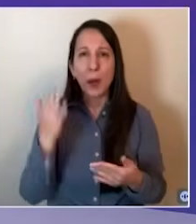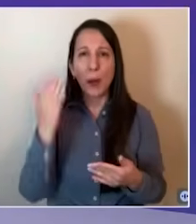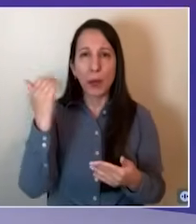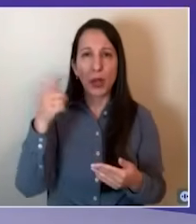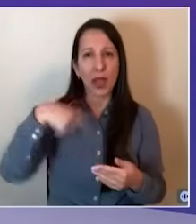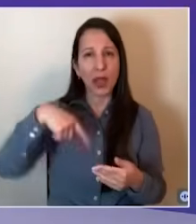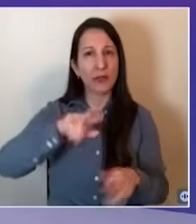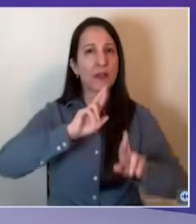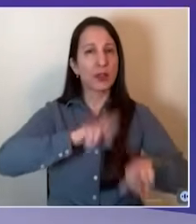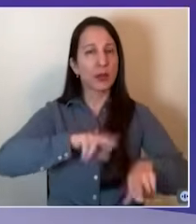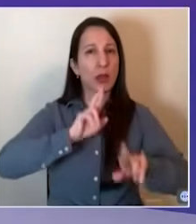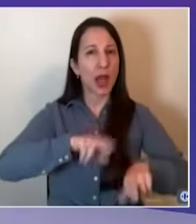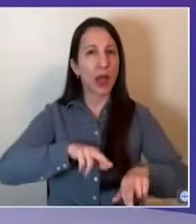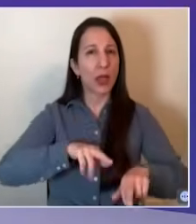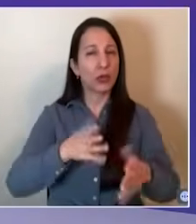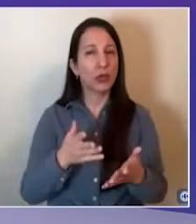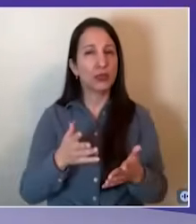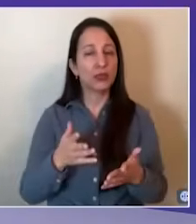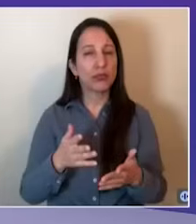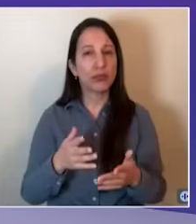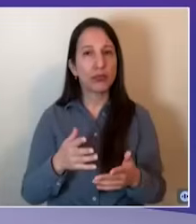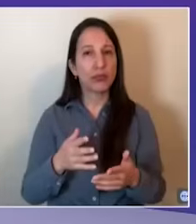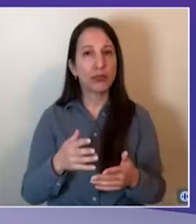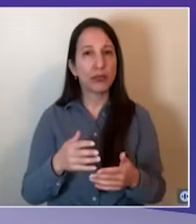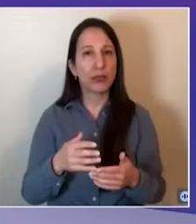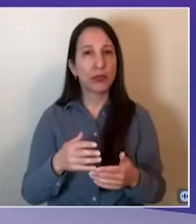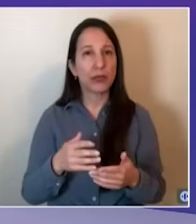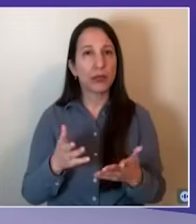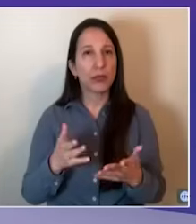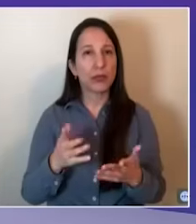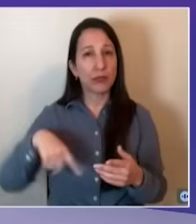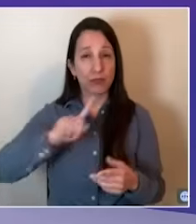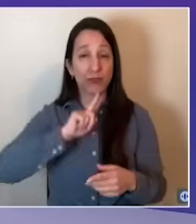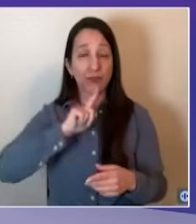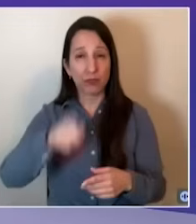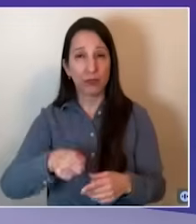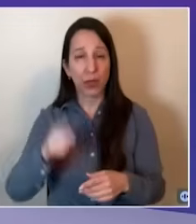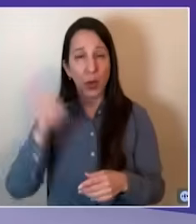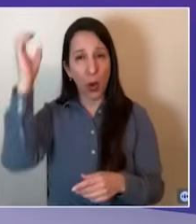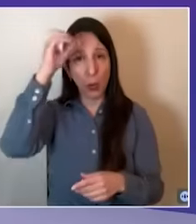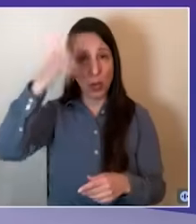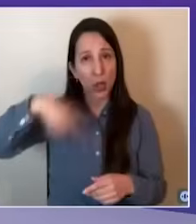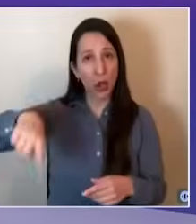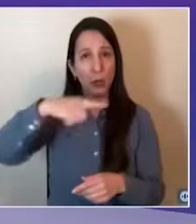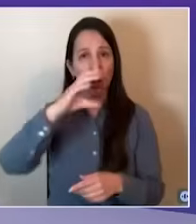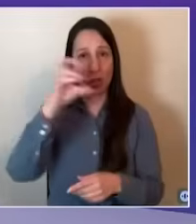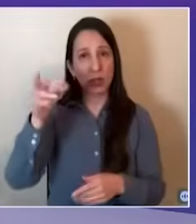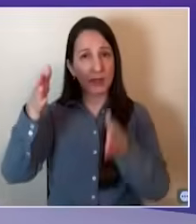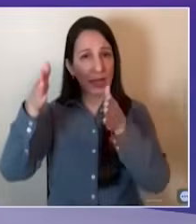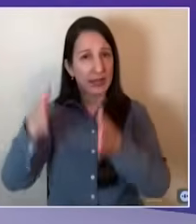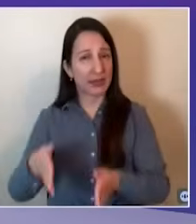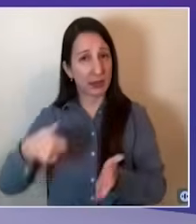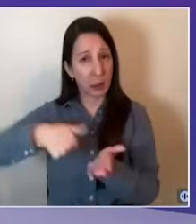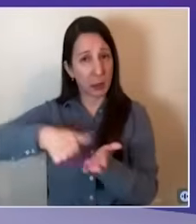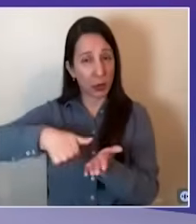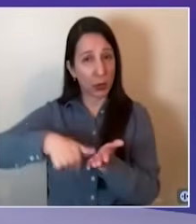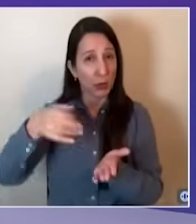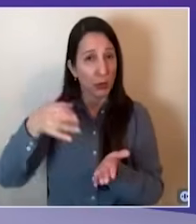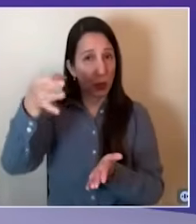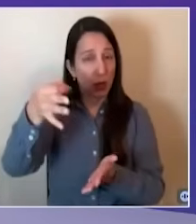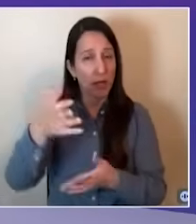resultados precisamente en la intención de votos para los costarricenses? Porque de una u otra